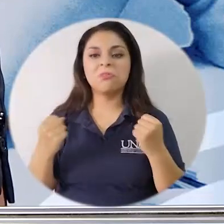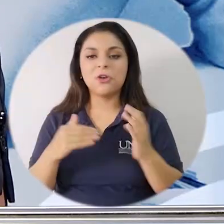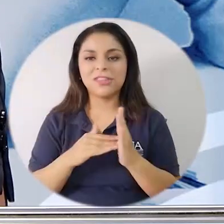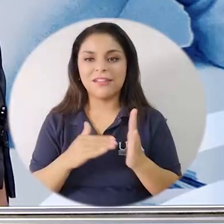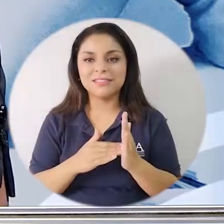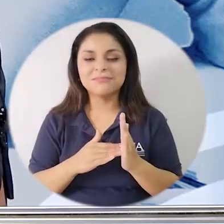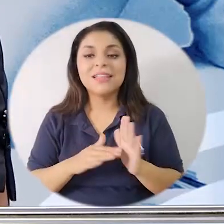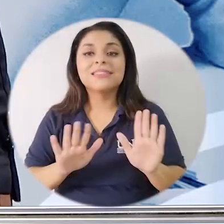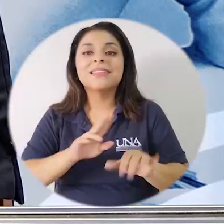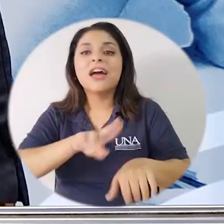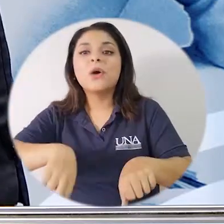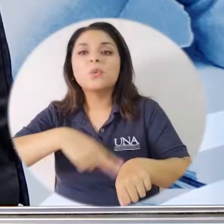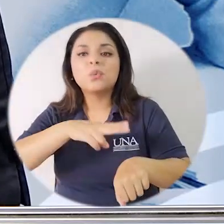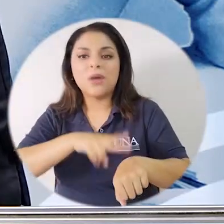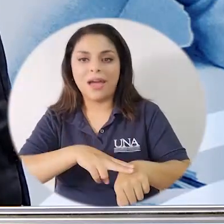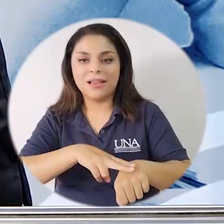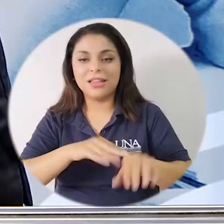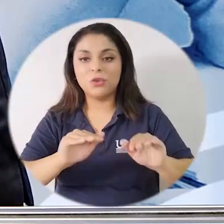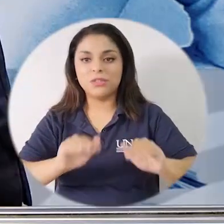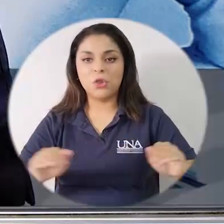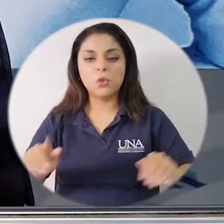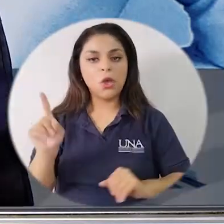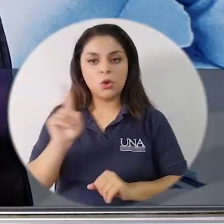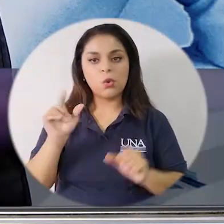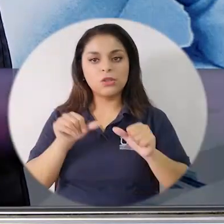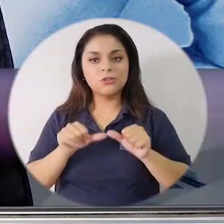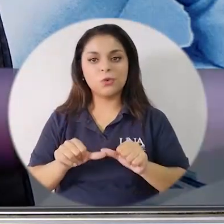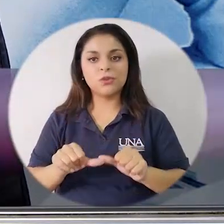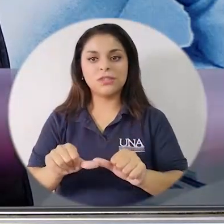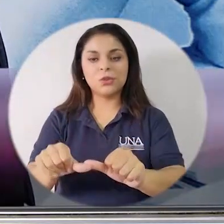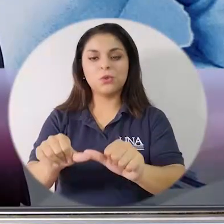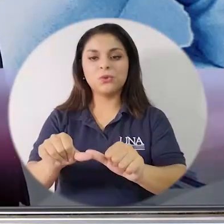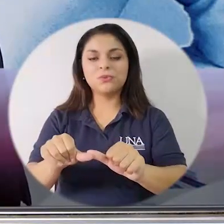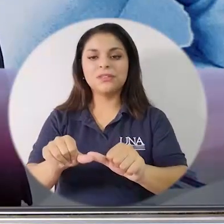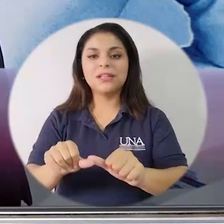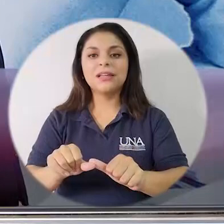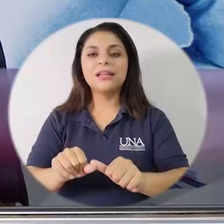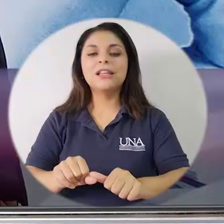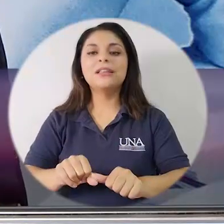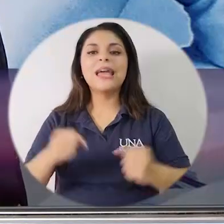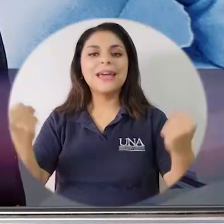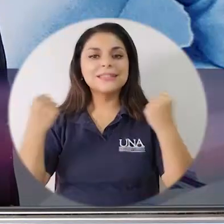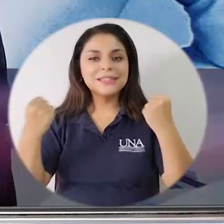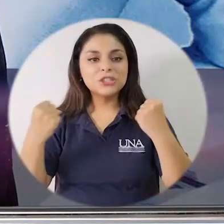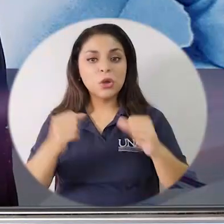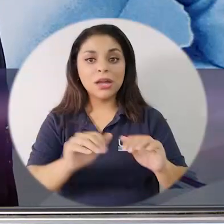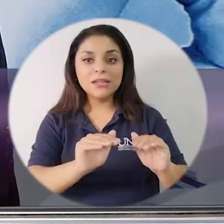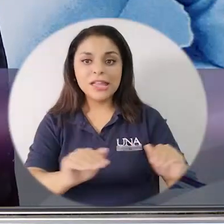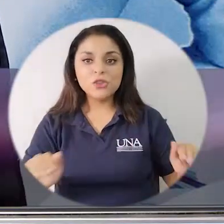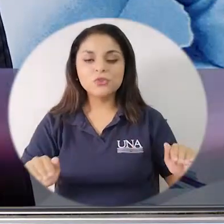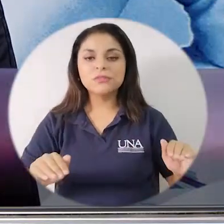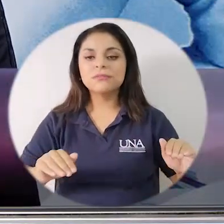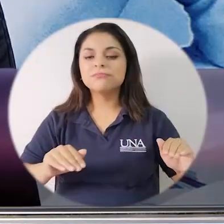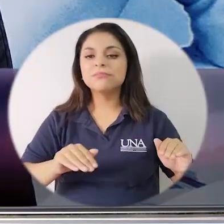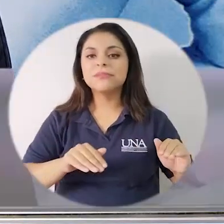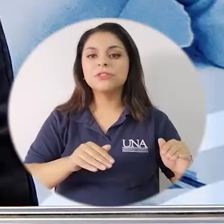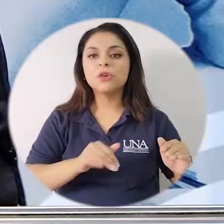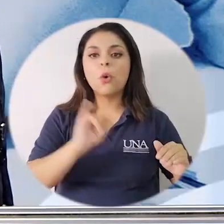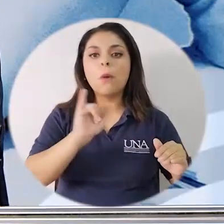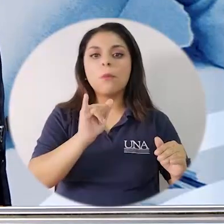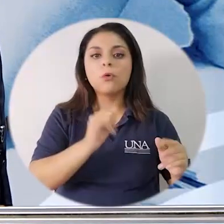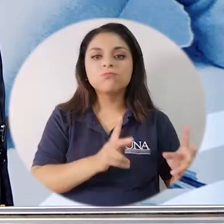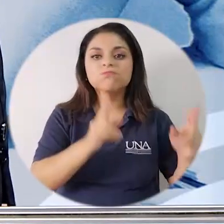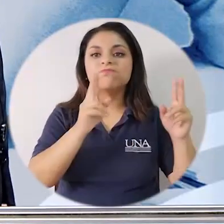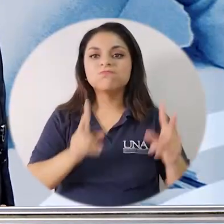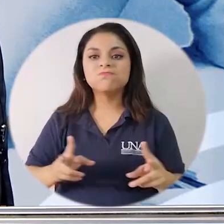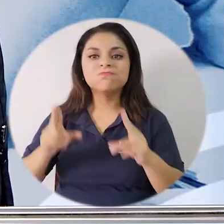del niño. Ellos no lo hacen continuo, el ejercicio es discontinuo. Entonces son pequeñas diferencias entre adultos y niños que hay